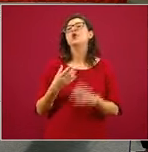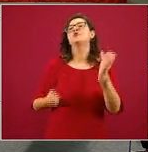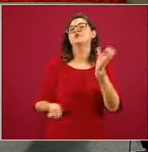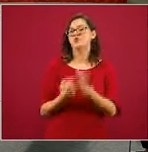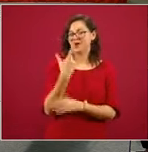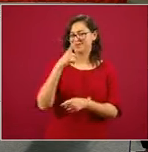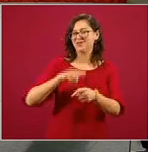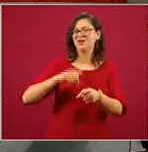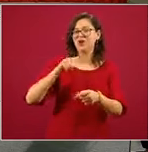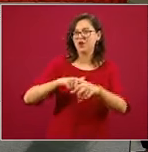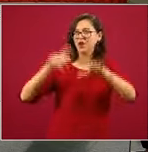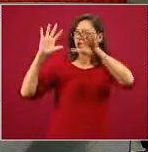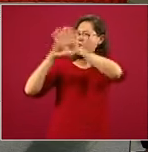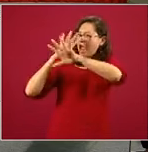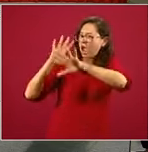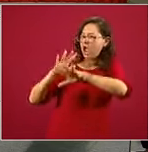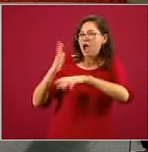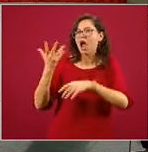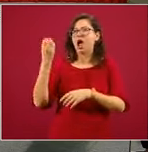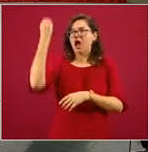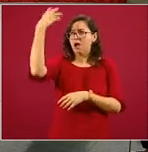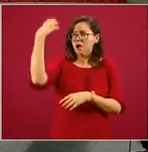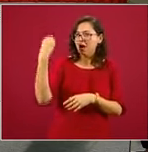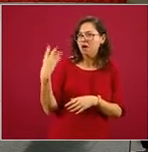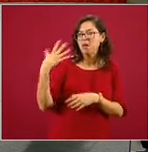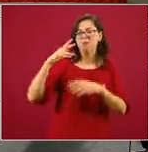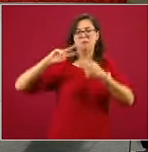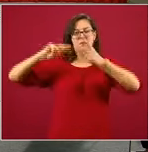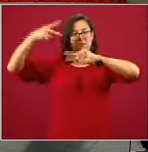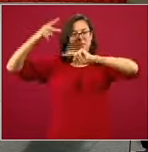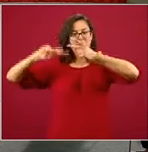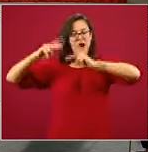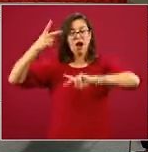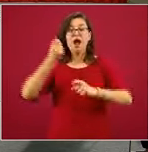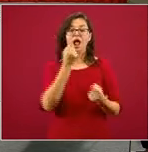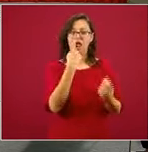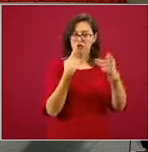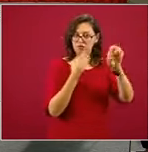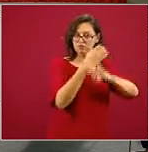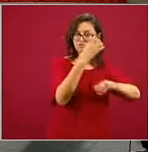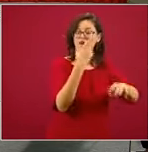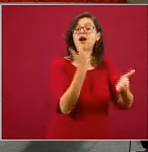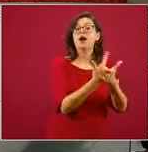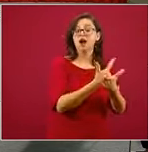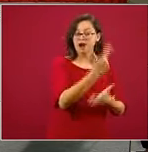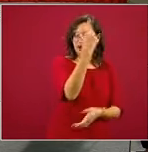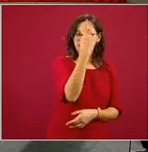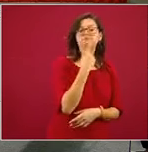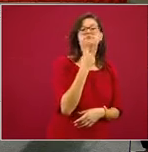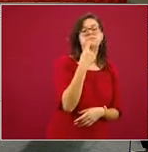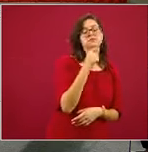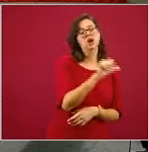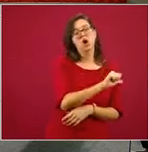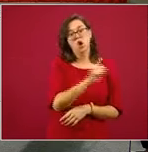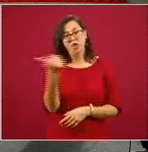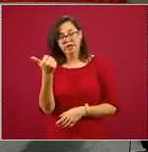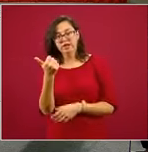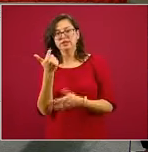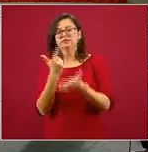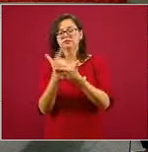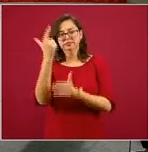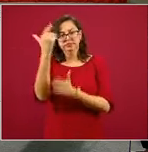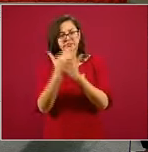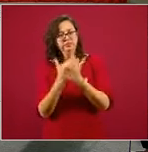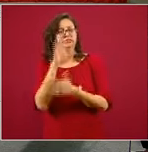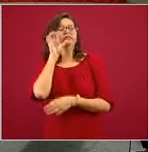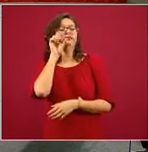los indicadores y tenemos un número de entidades en riesgo máximo color rojo o en riesgo alto color